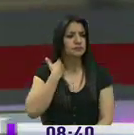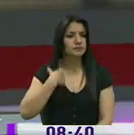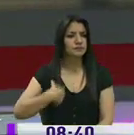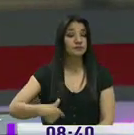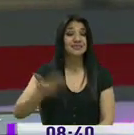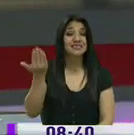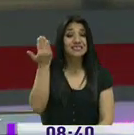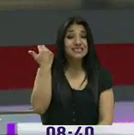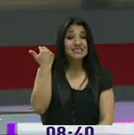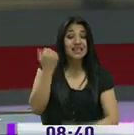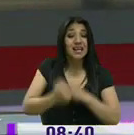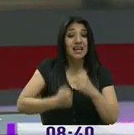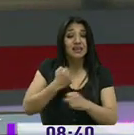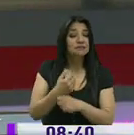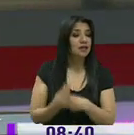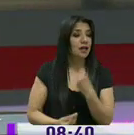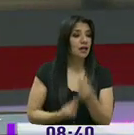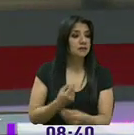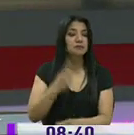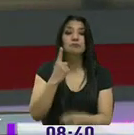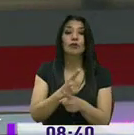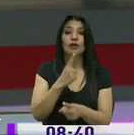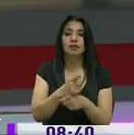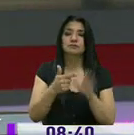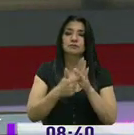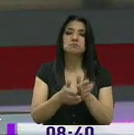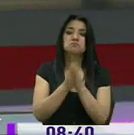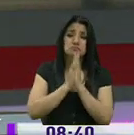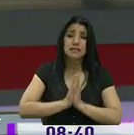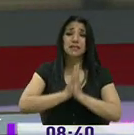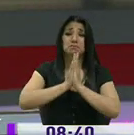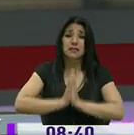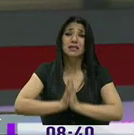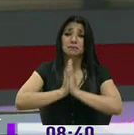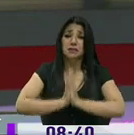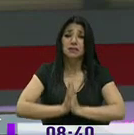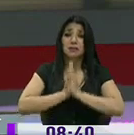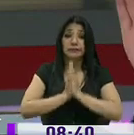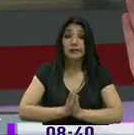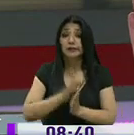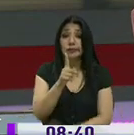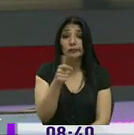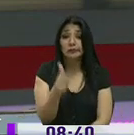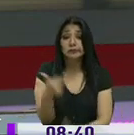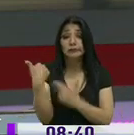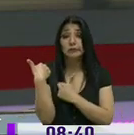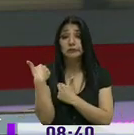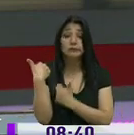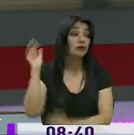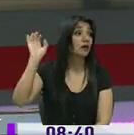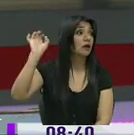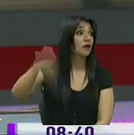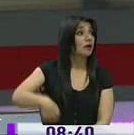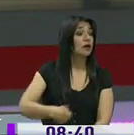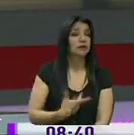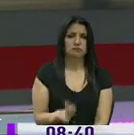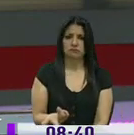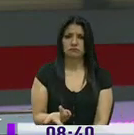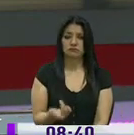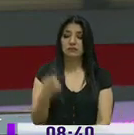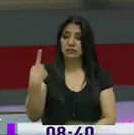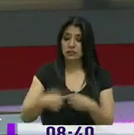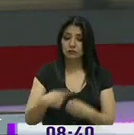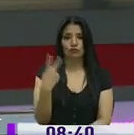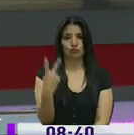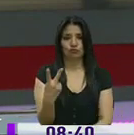lo que nos han enseñado y por eso replicamos despedir pedir pedir y nosotros hacernos los locos y una ciudad es de